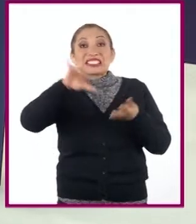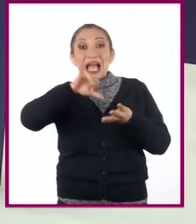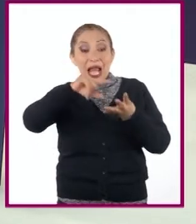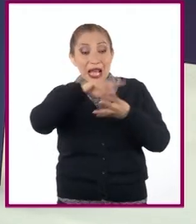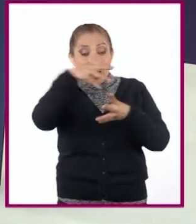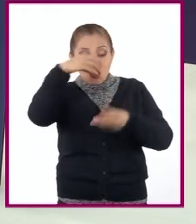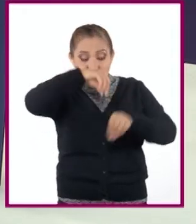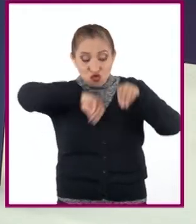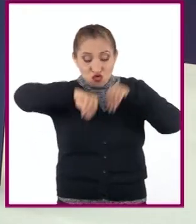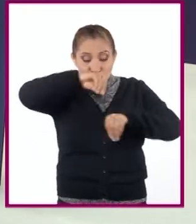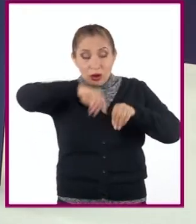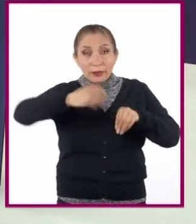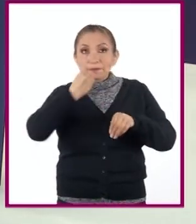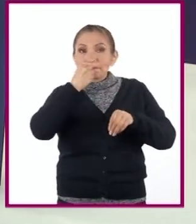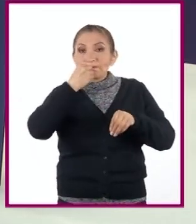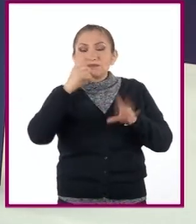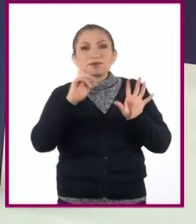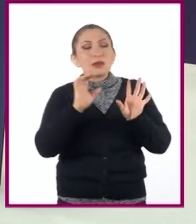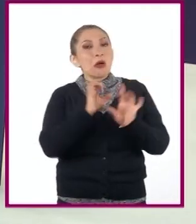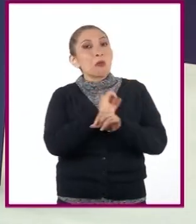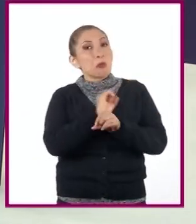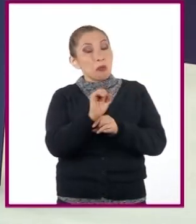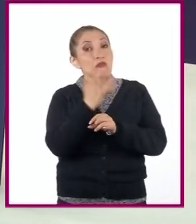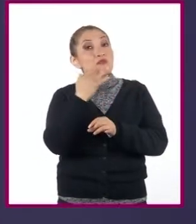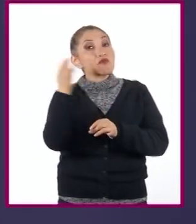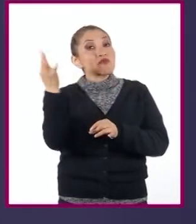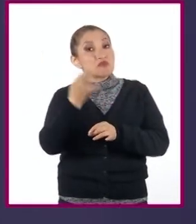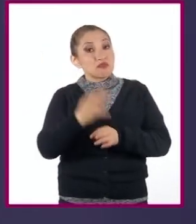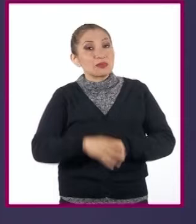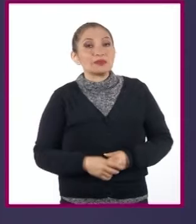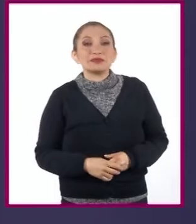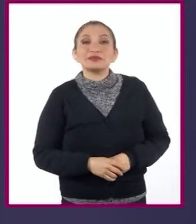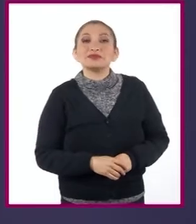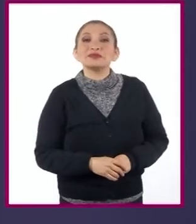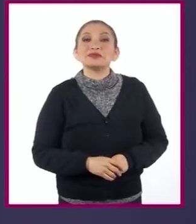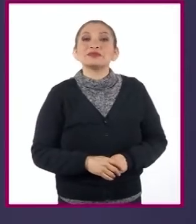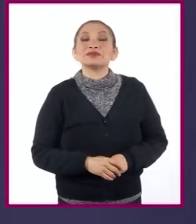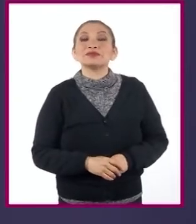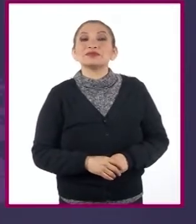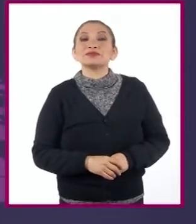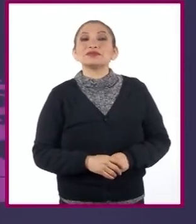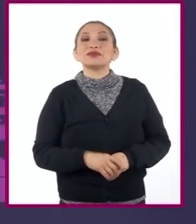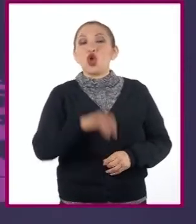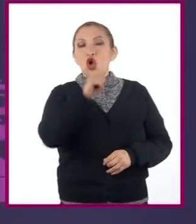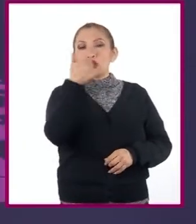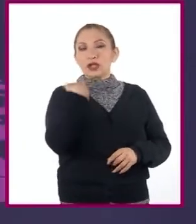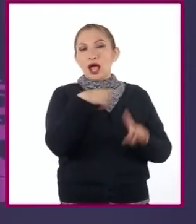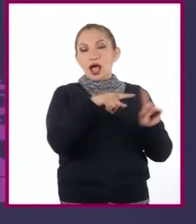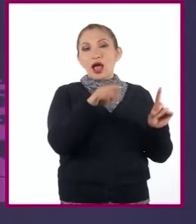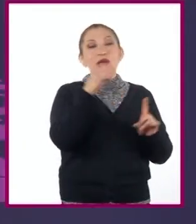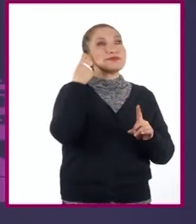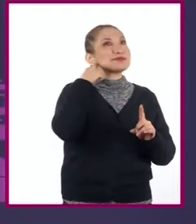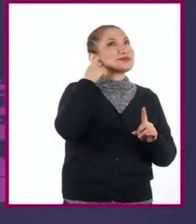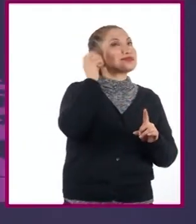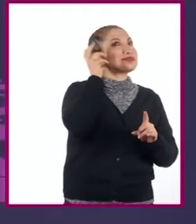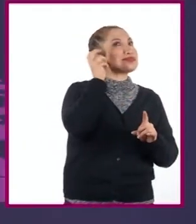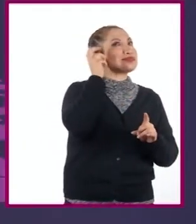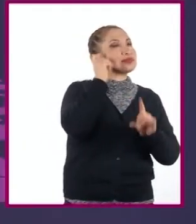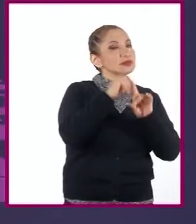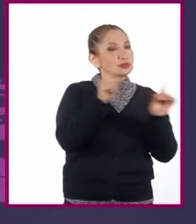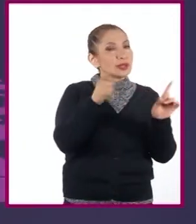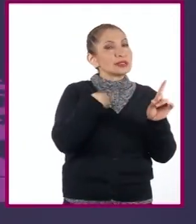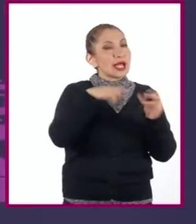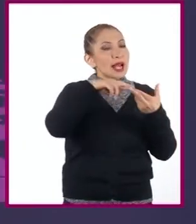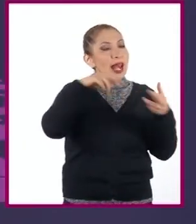Su mezcla crea un platillo muy sencillo y delicioso. Otra es la variante fonética. Esta